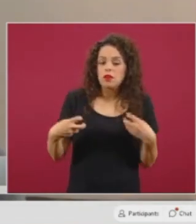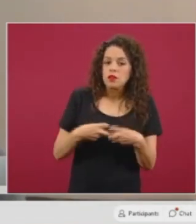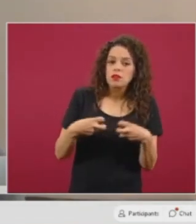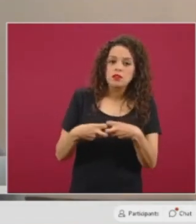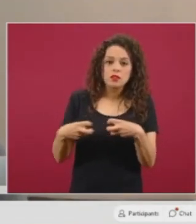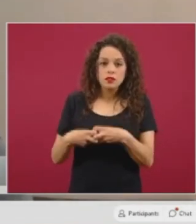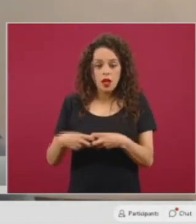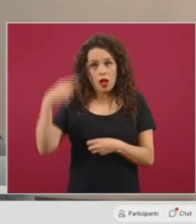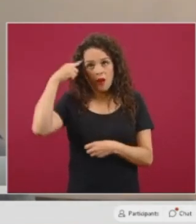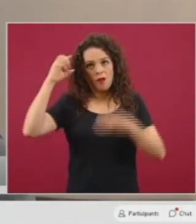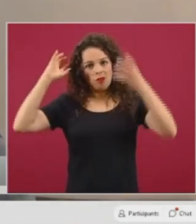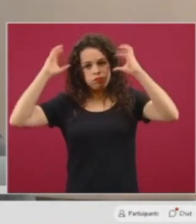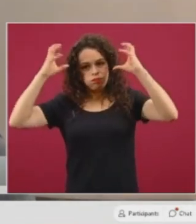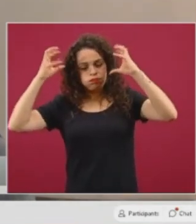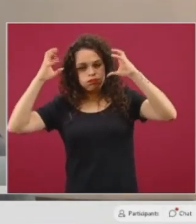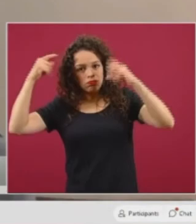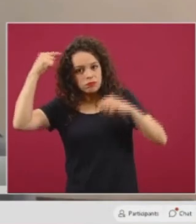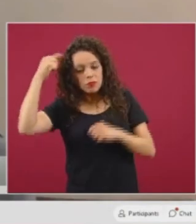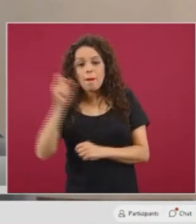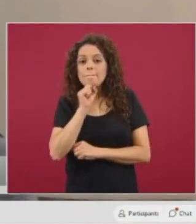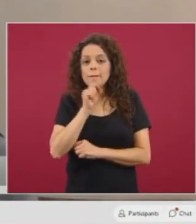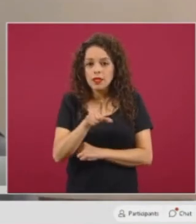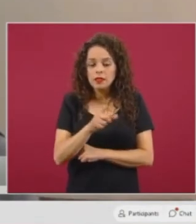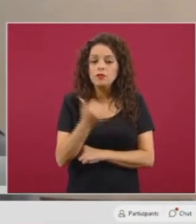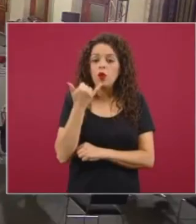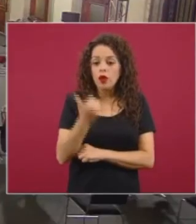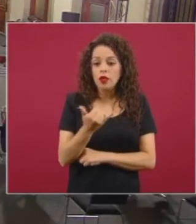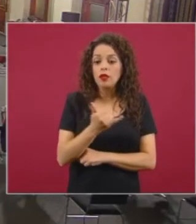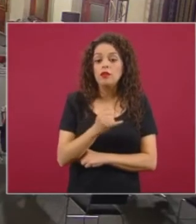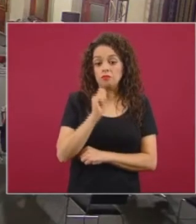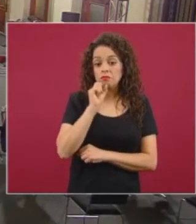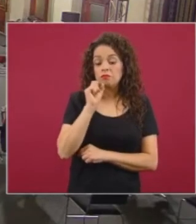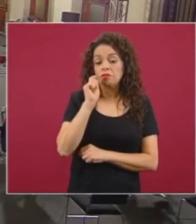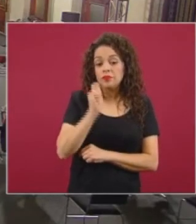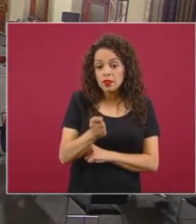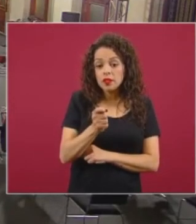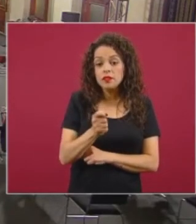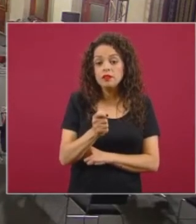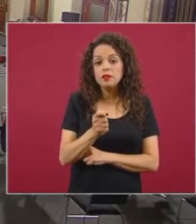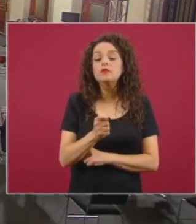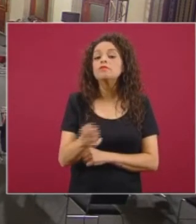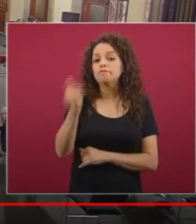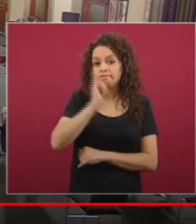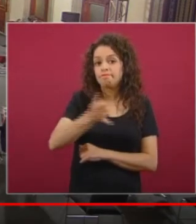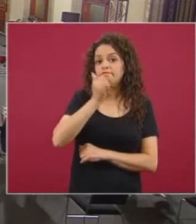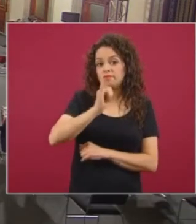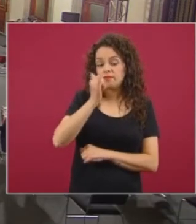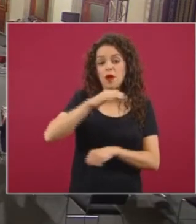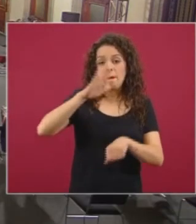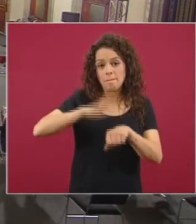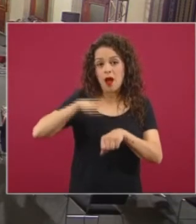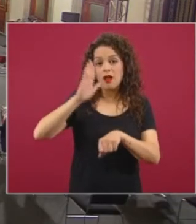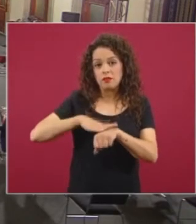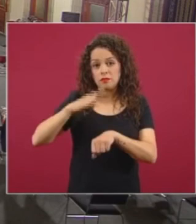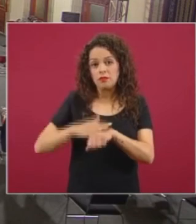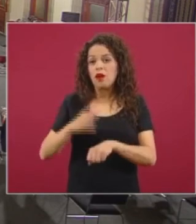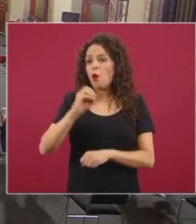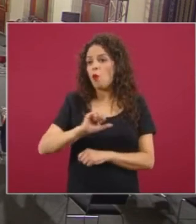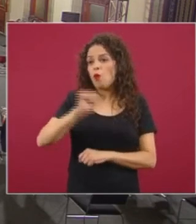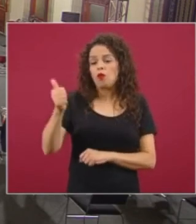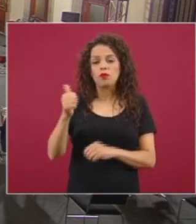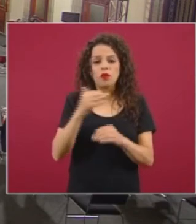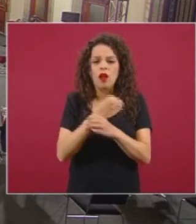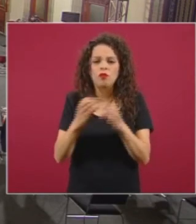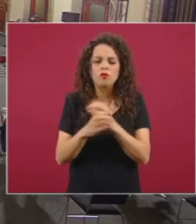salud mental, como posibilidad de aumento en el consumo de alcohol y otras sustancias, infecciones